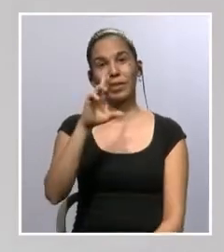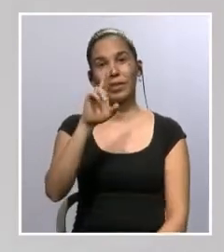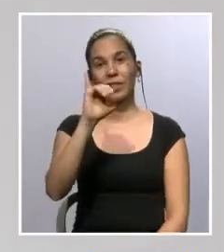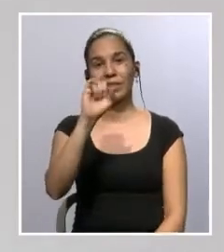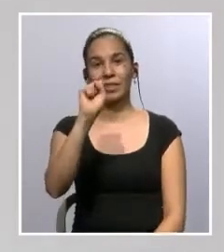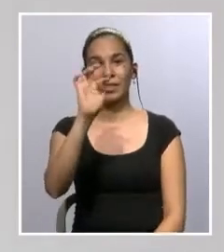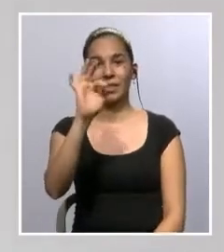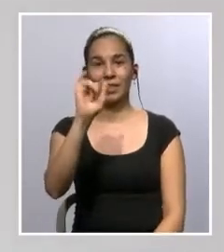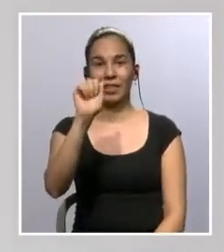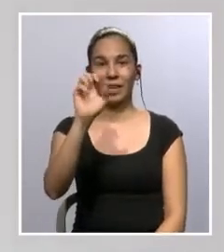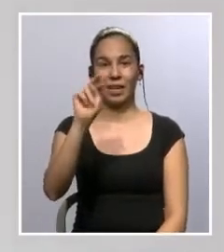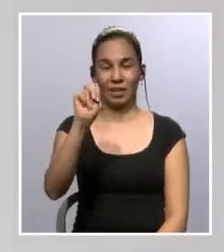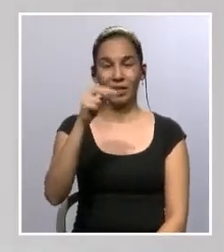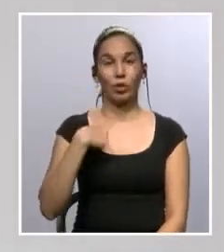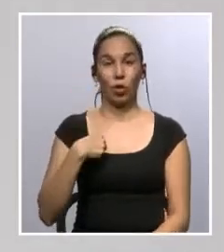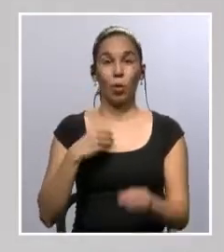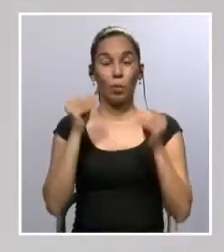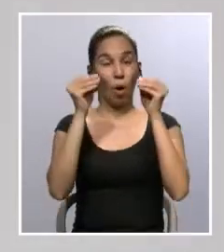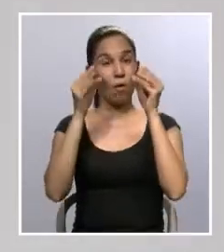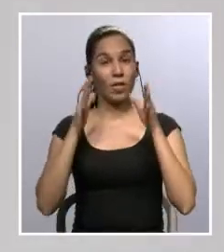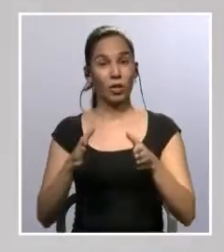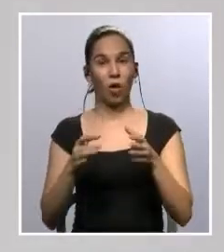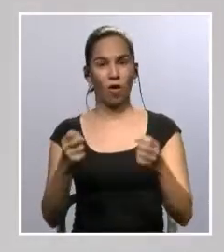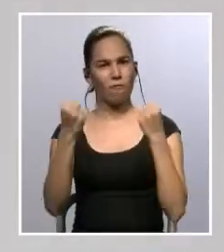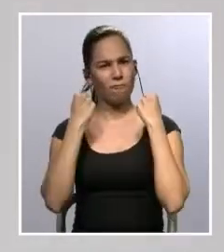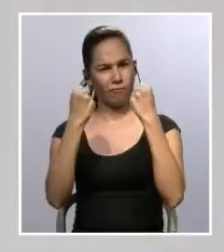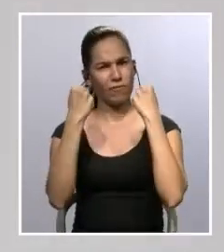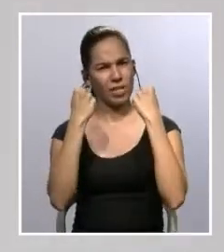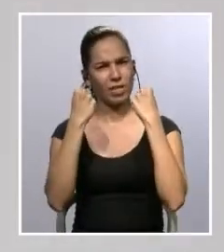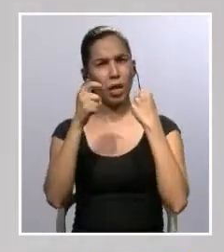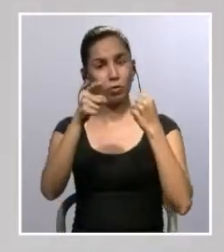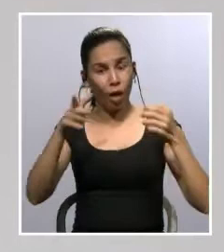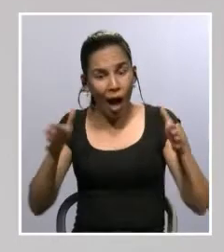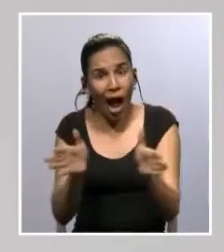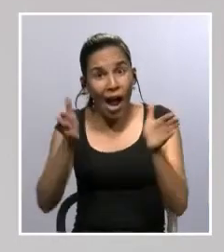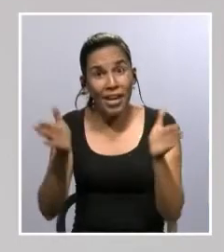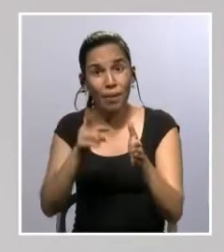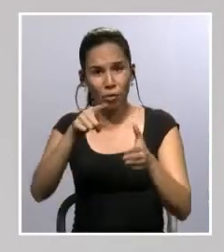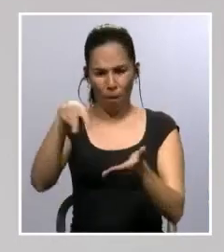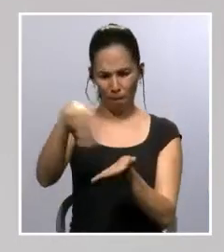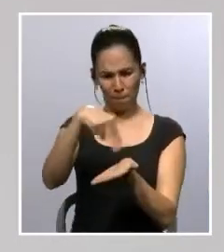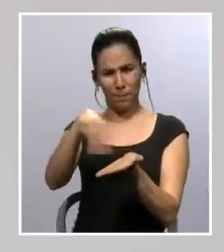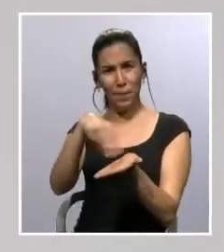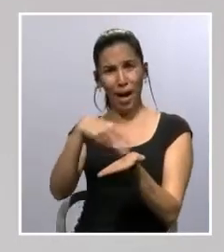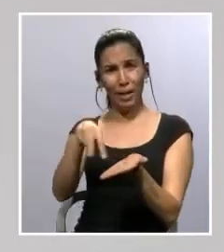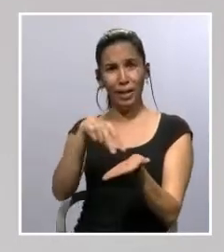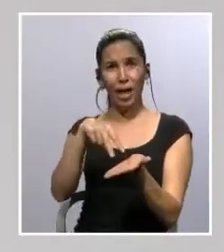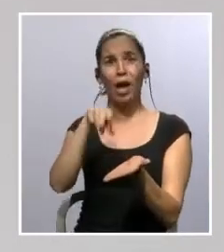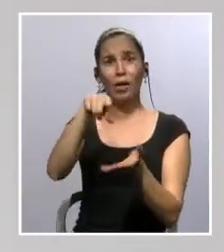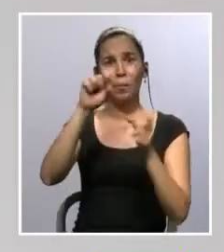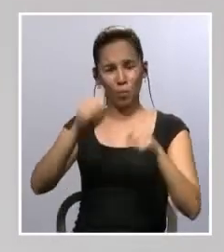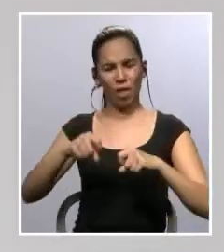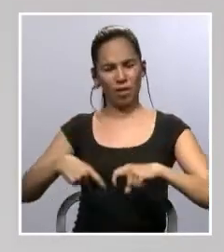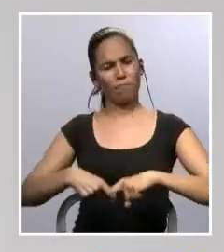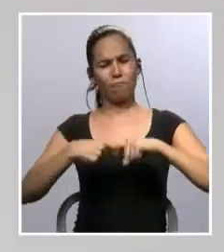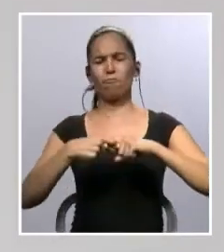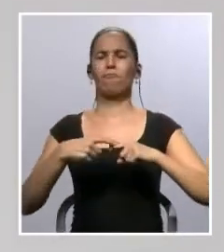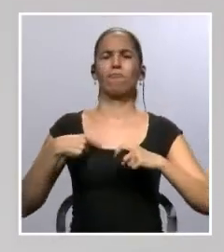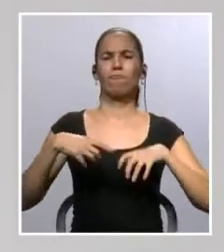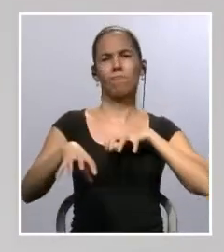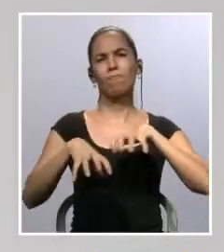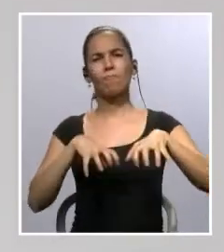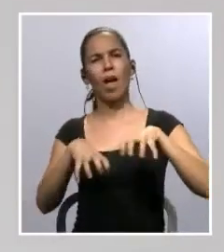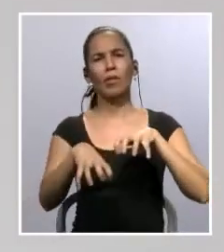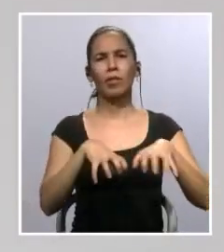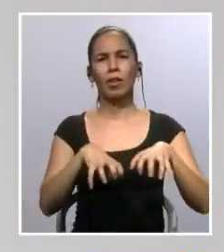Soy profe de Educación Física y quiero invitarte a que te animes a bailar y así hacer una pausa activa.